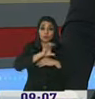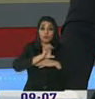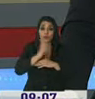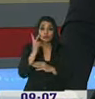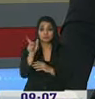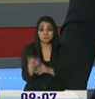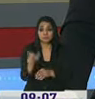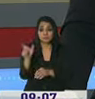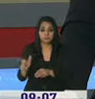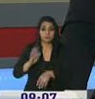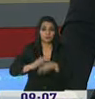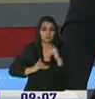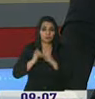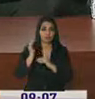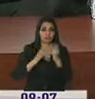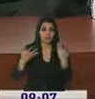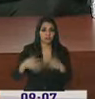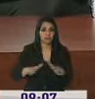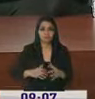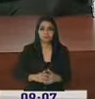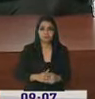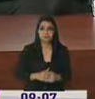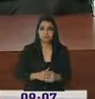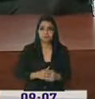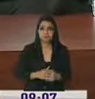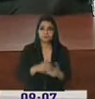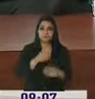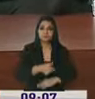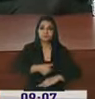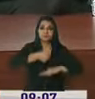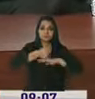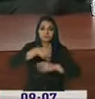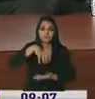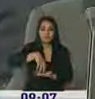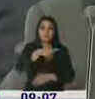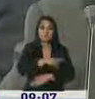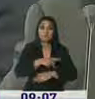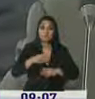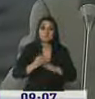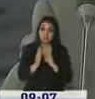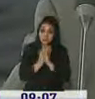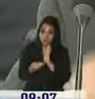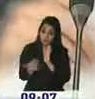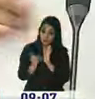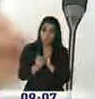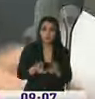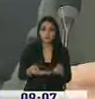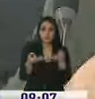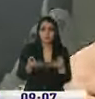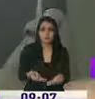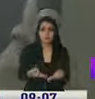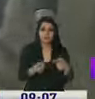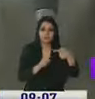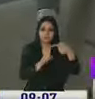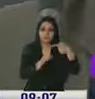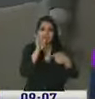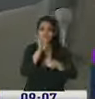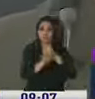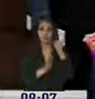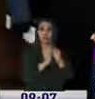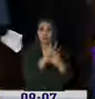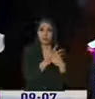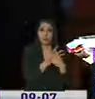declaradas inocentes. Fue el Tribunal de Apelación de la Corte Provincial de Pichincha quien confirmó la sentencia de primera instancia de 5 años de